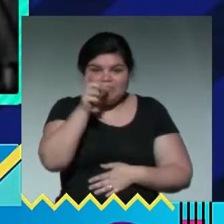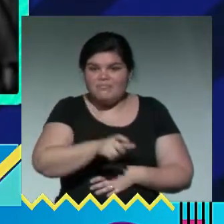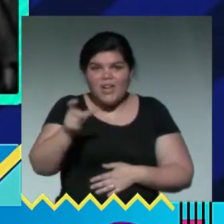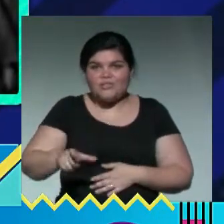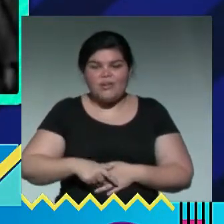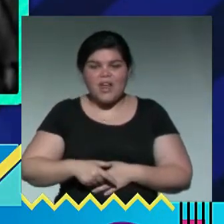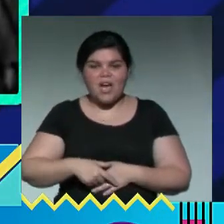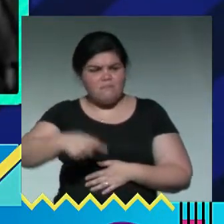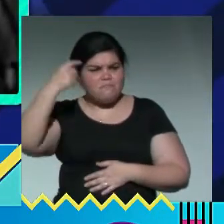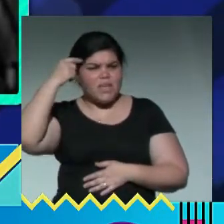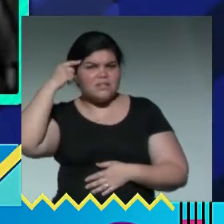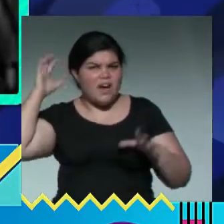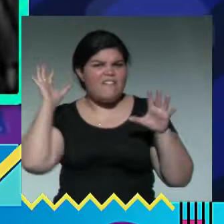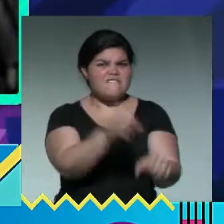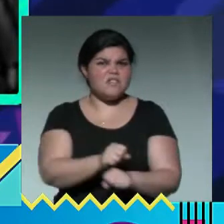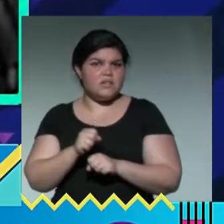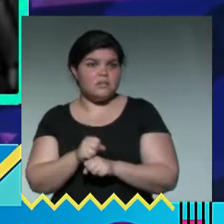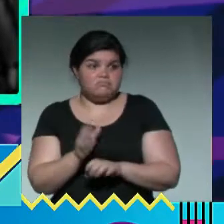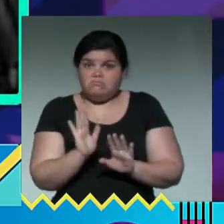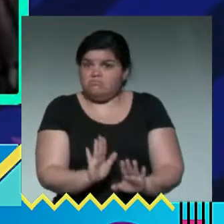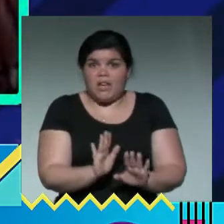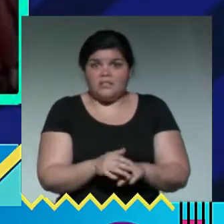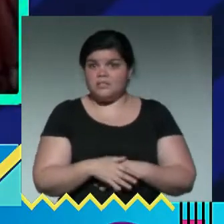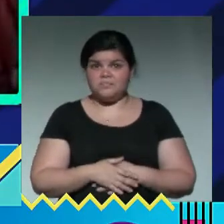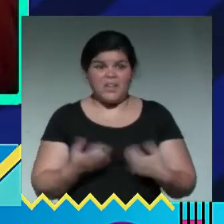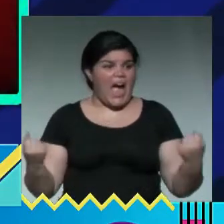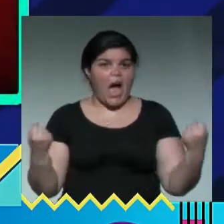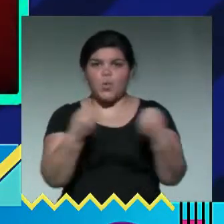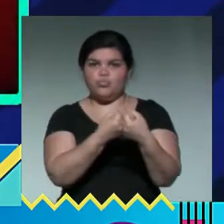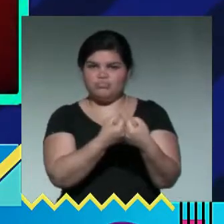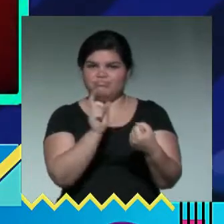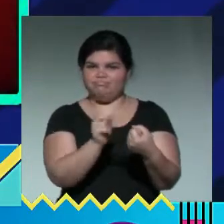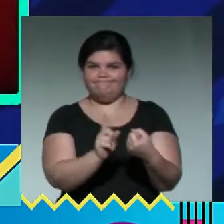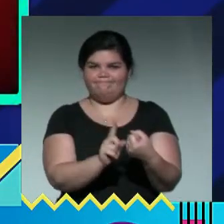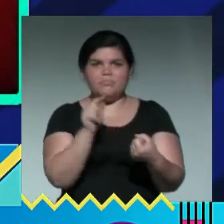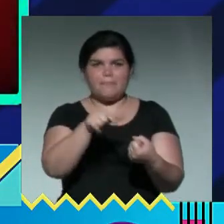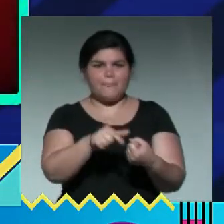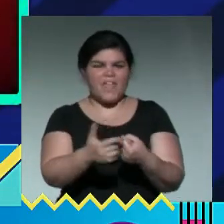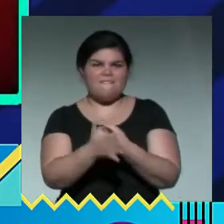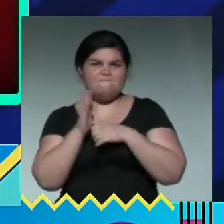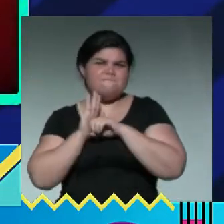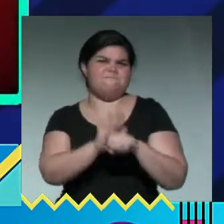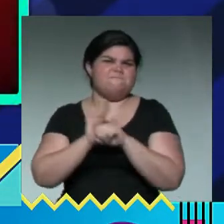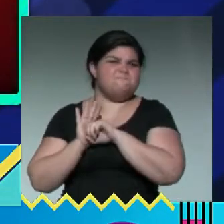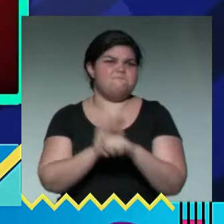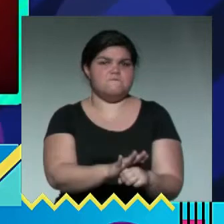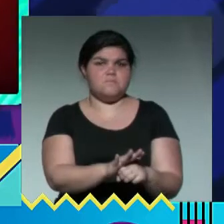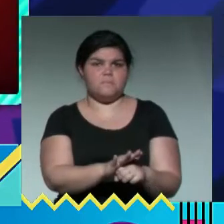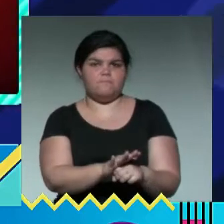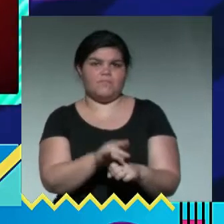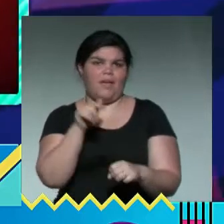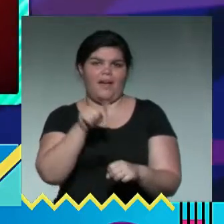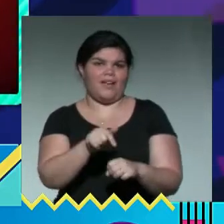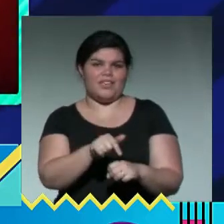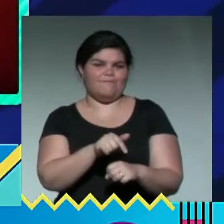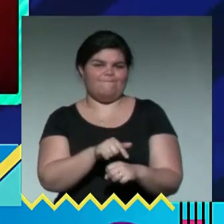con esa, no es una alianza, sino con esa fuerza de presión. Bueno, se encuentran con que no, porque esa es